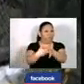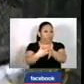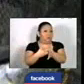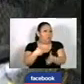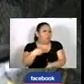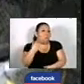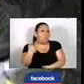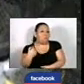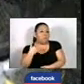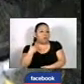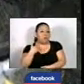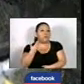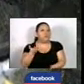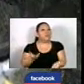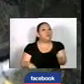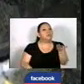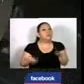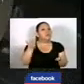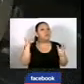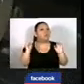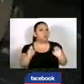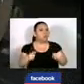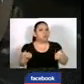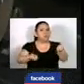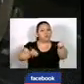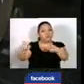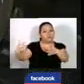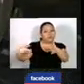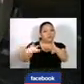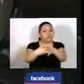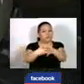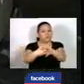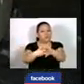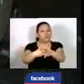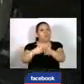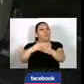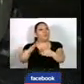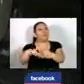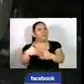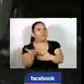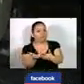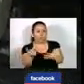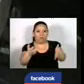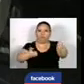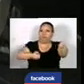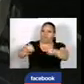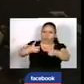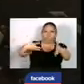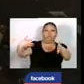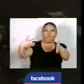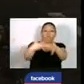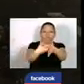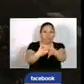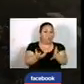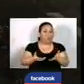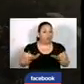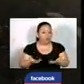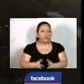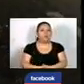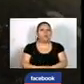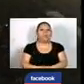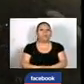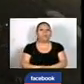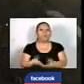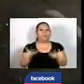accidentes. Lo que puede llegar a ser un accidente de tránsito y los resultados que se pueden tener después de un accidente de tránsito